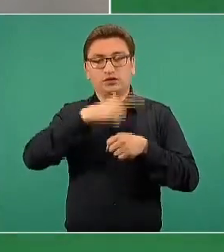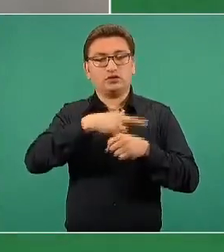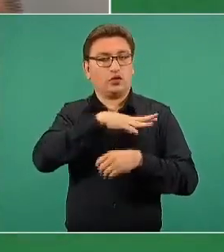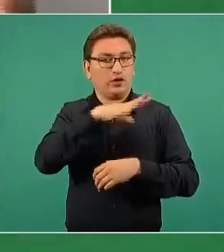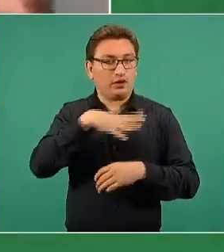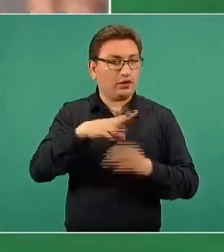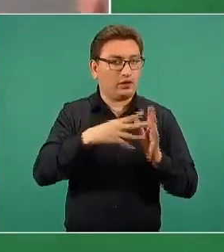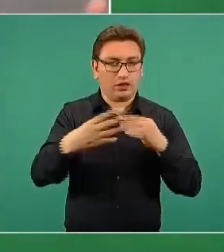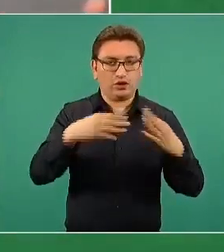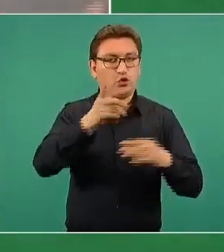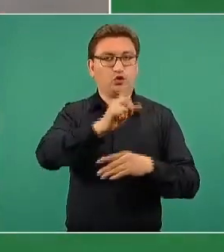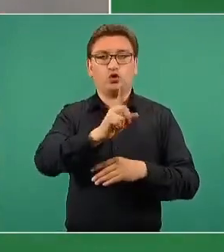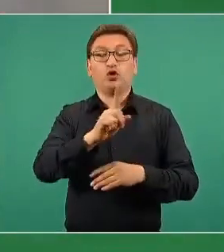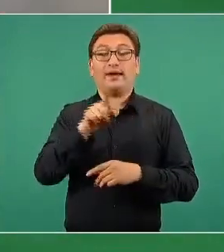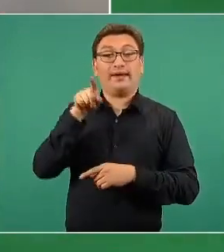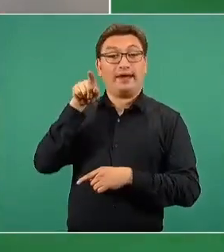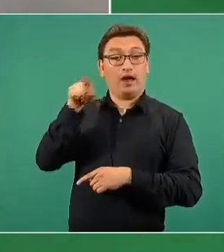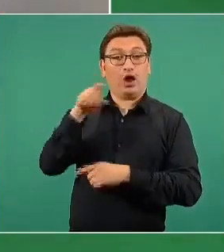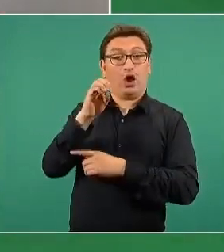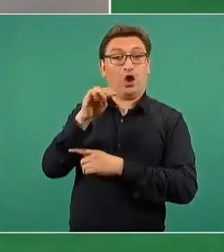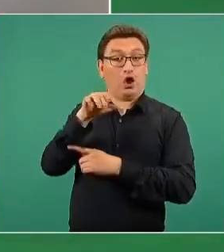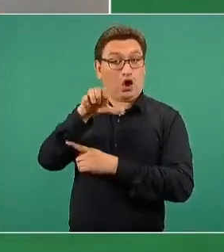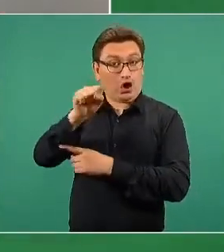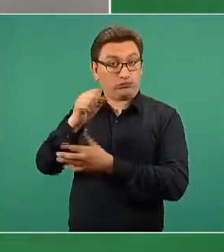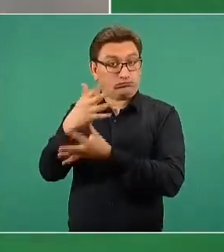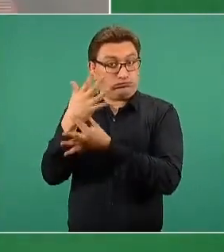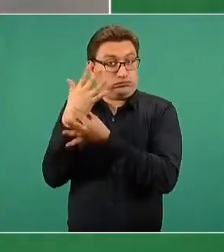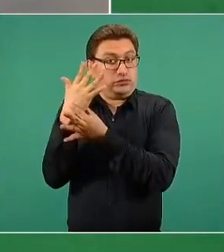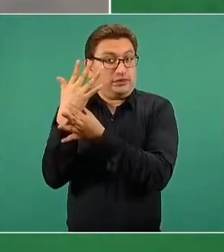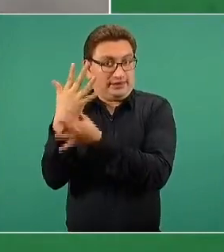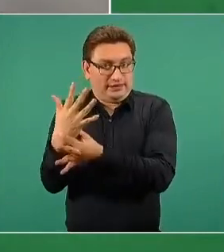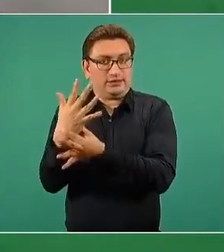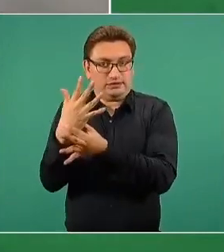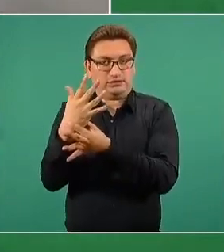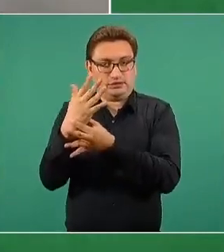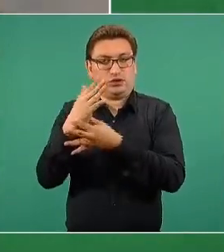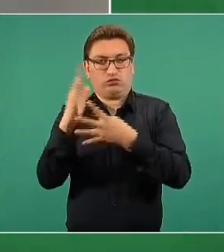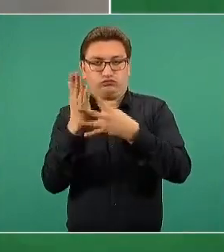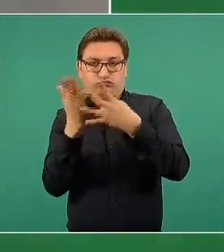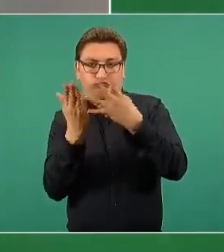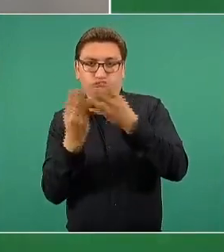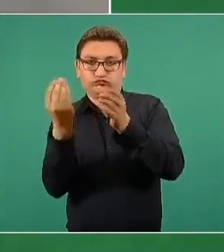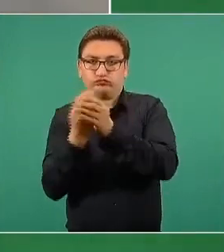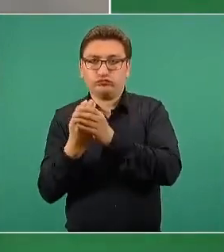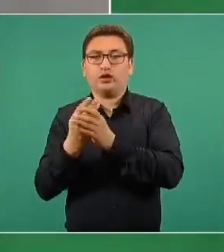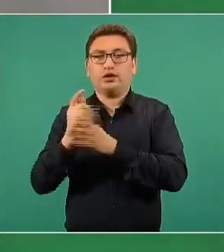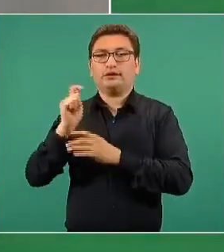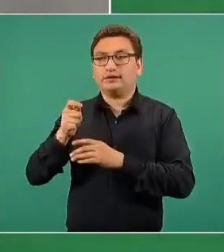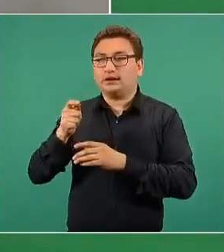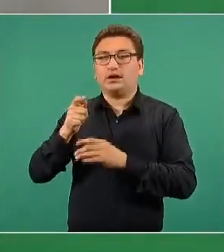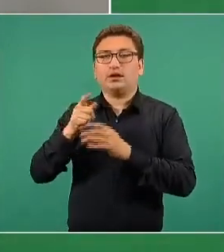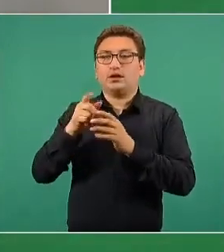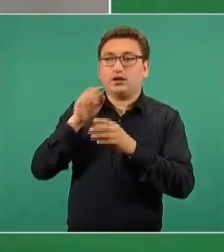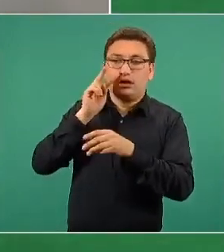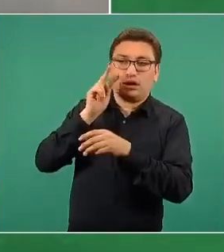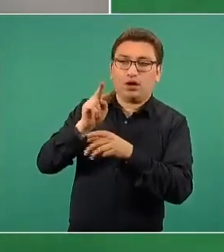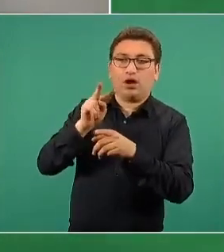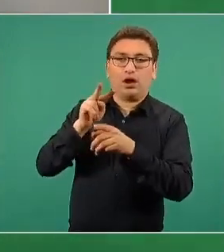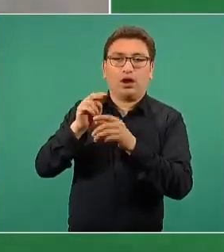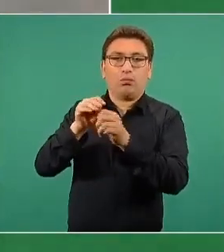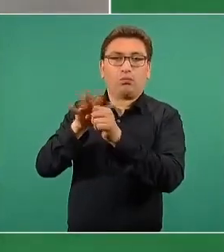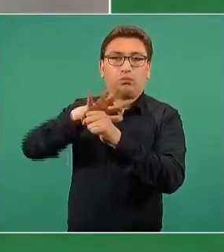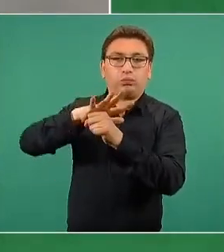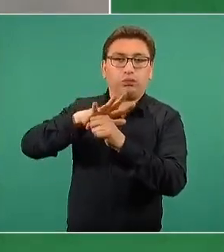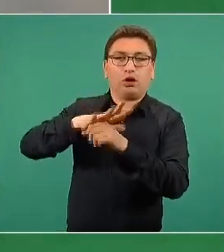Epidemiología, sino la Organización Mundial de la Salud, así las clasifica, variantes de interés o variantes de preocupación.